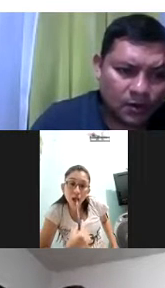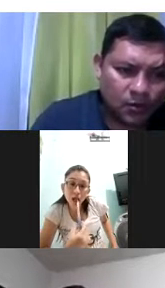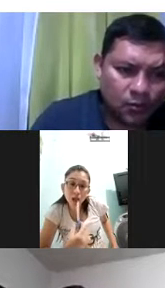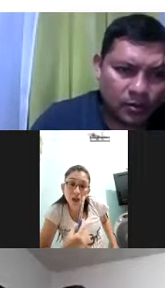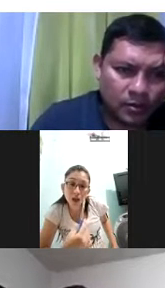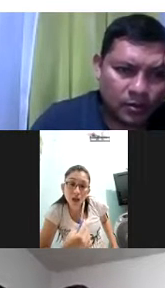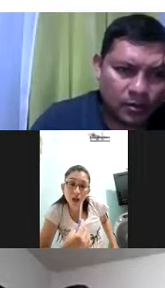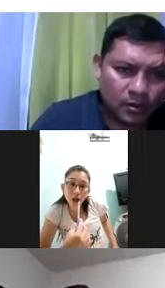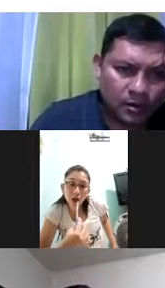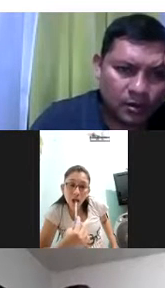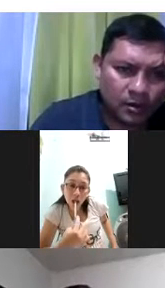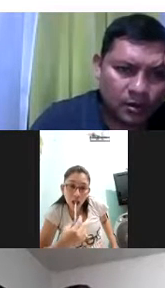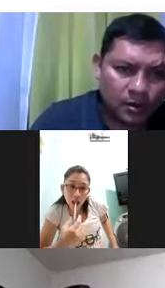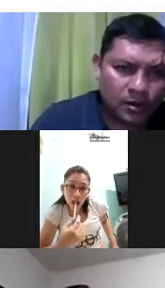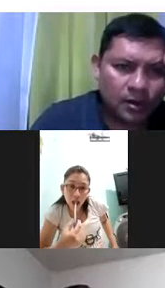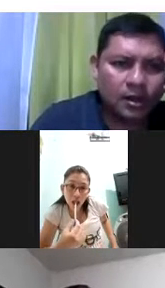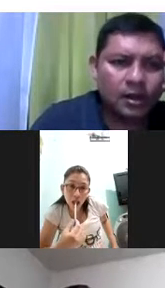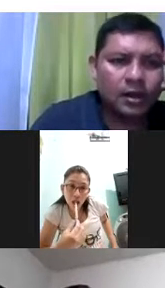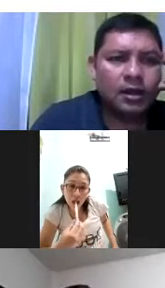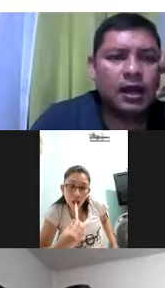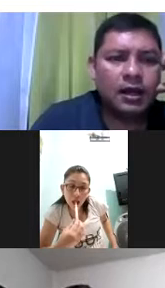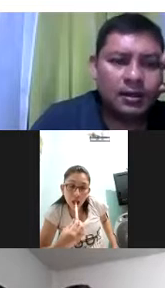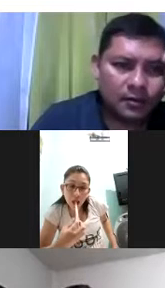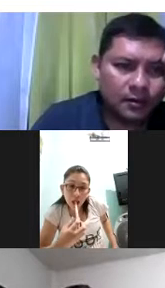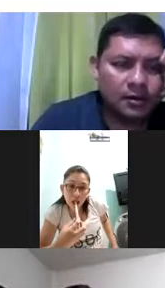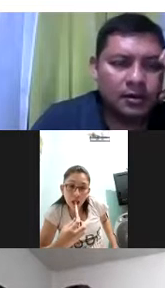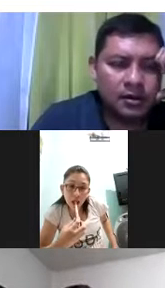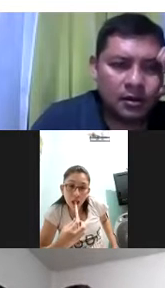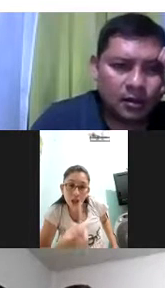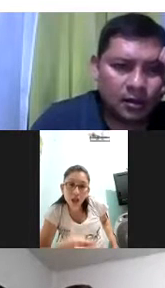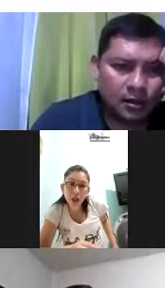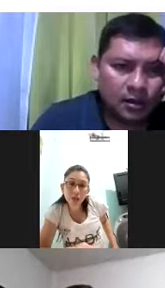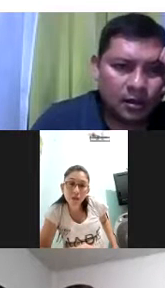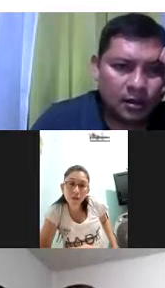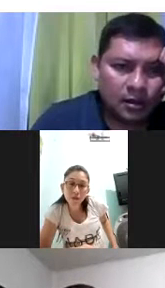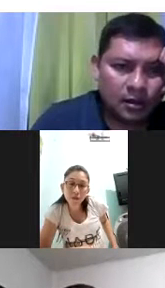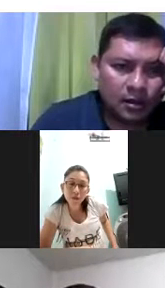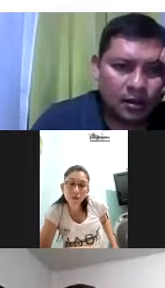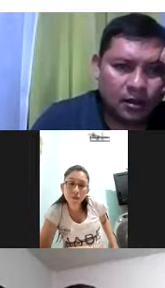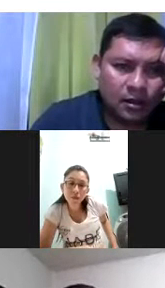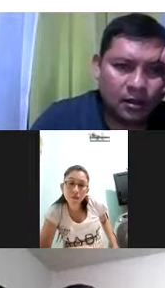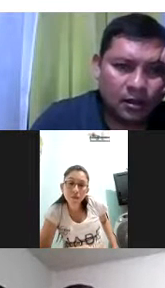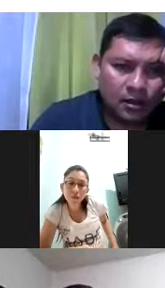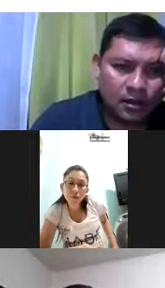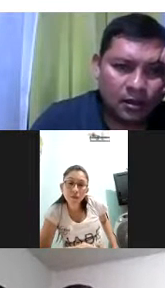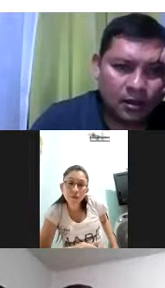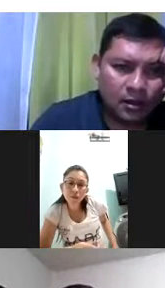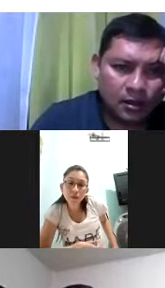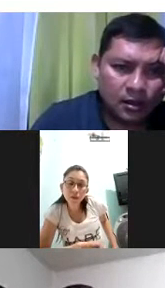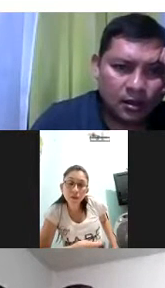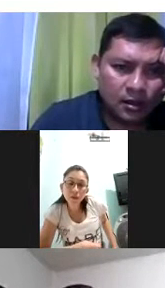Oh, I. Okay. I. J. J. J. J. Okay.